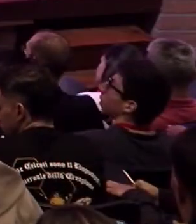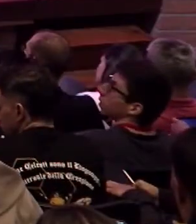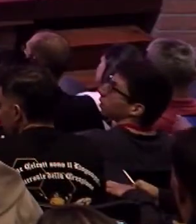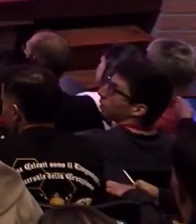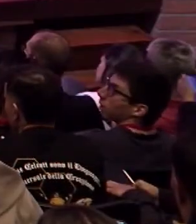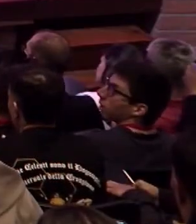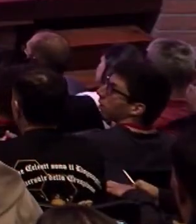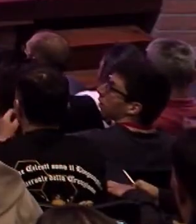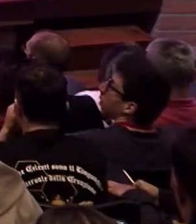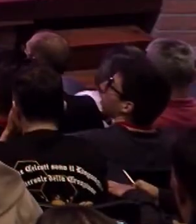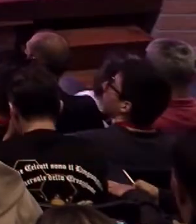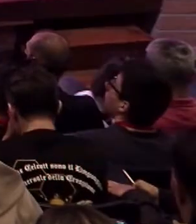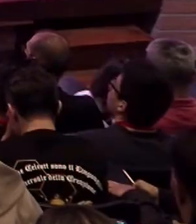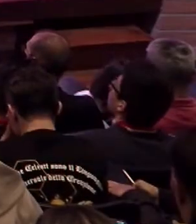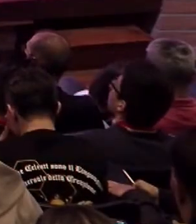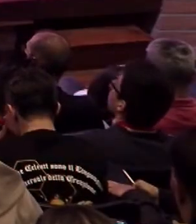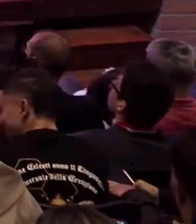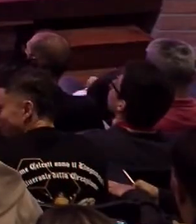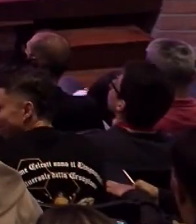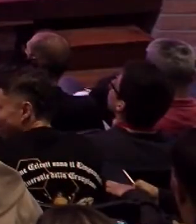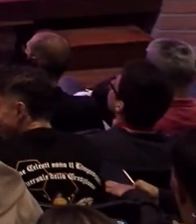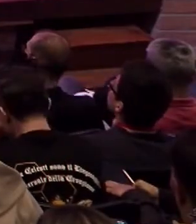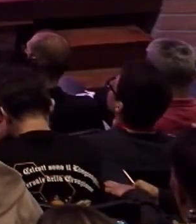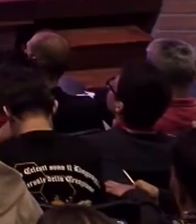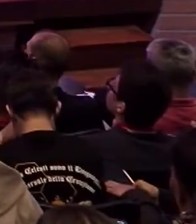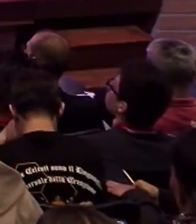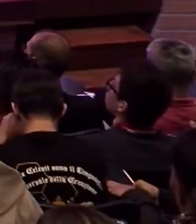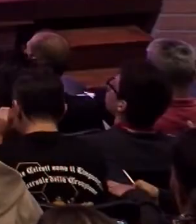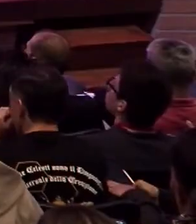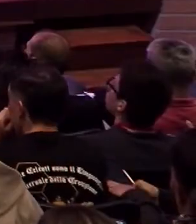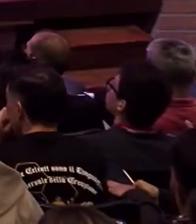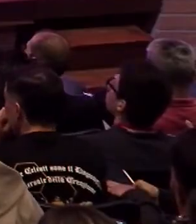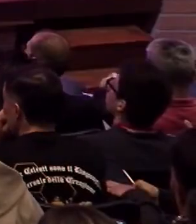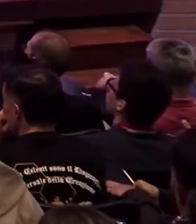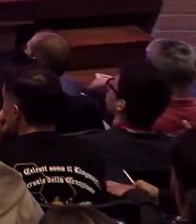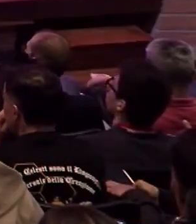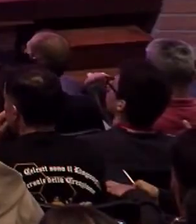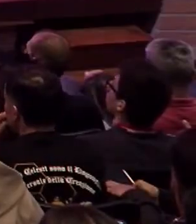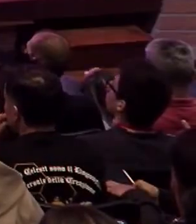ese camino. Lo importante es una forma responsable. Gracias. Súper.